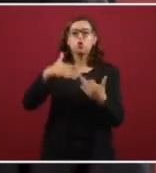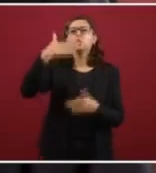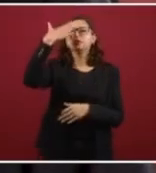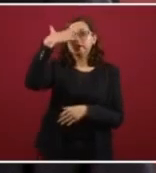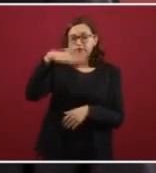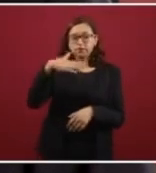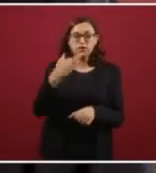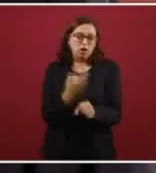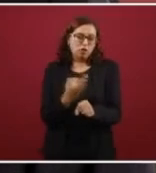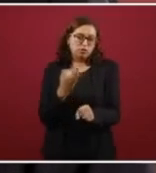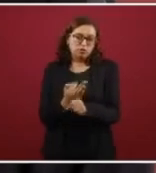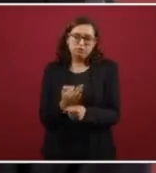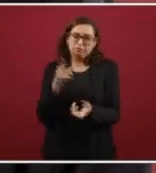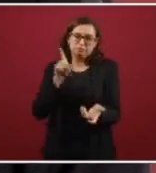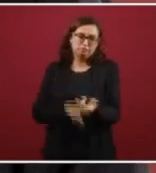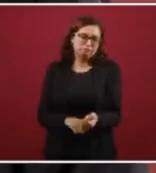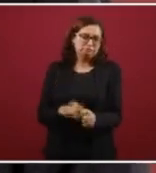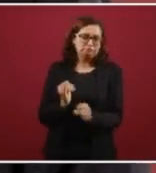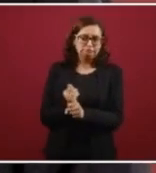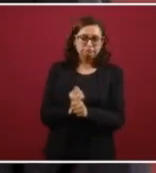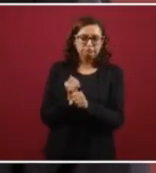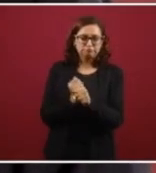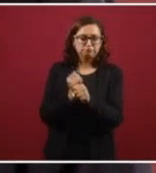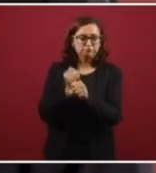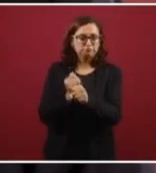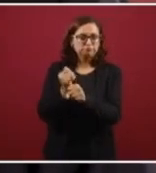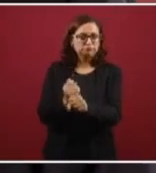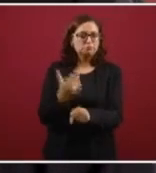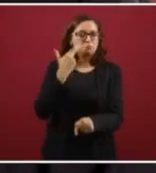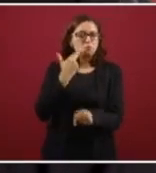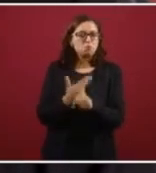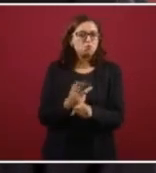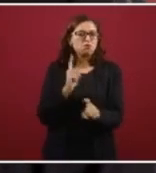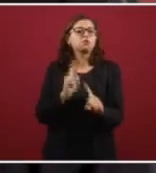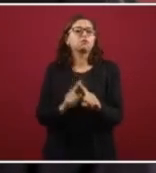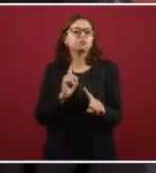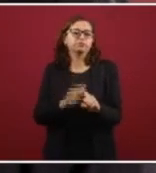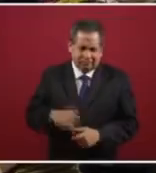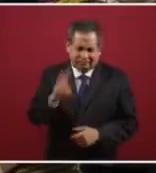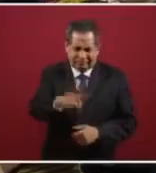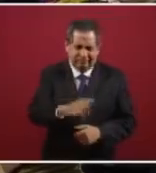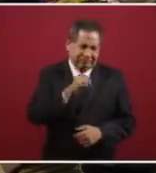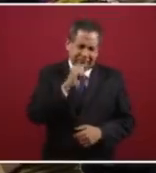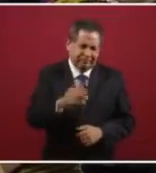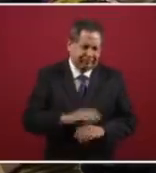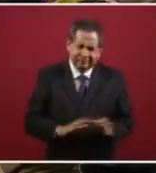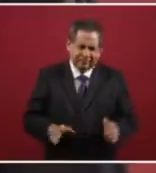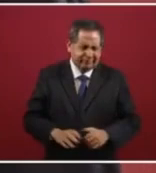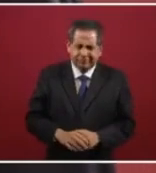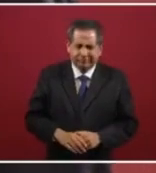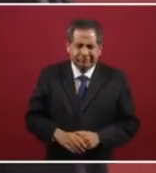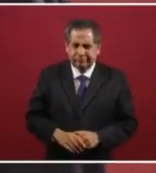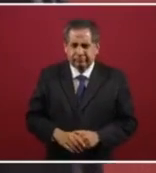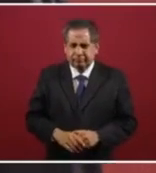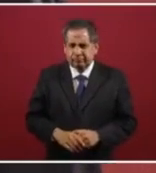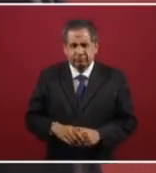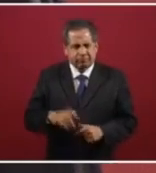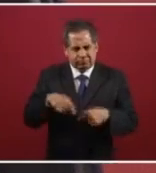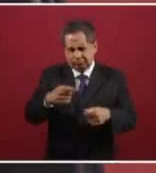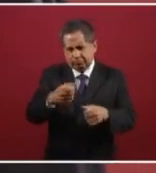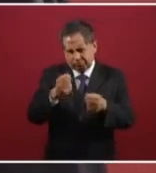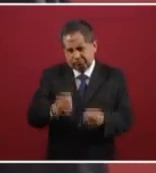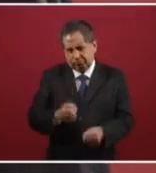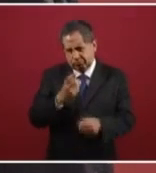cabo, que está a cargo de la Fiscalía General. Tengan la